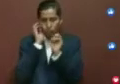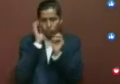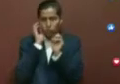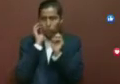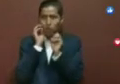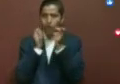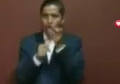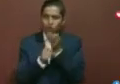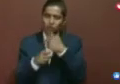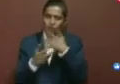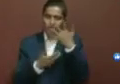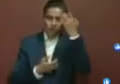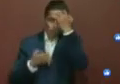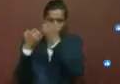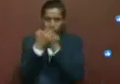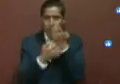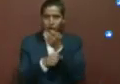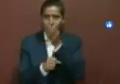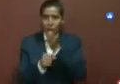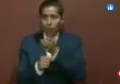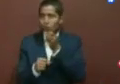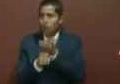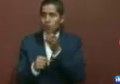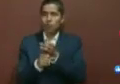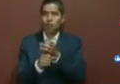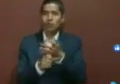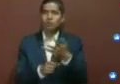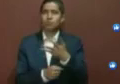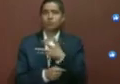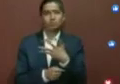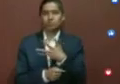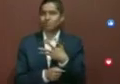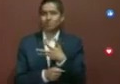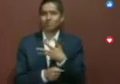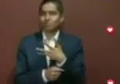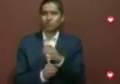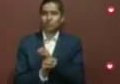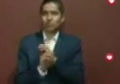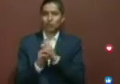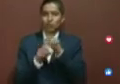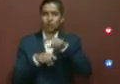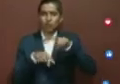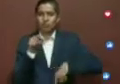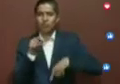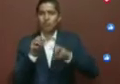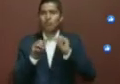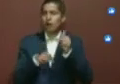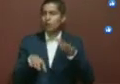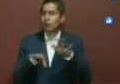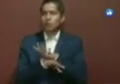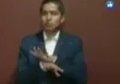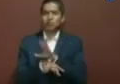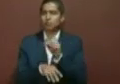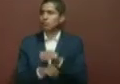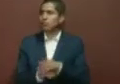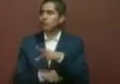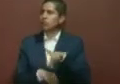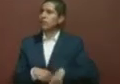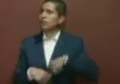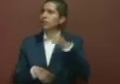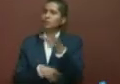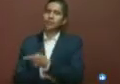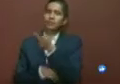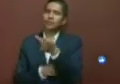Lo estoy analizando, pero ahorita no tengo previsto hacer ningún cambio.